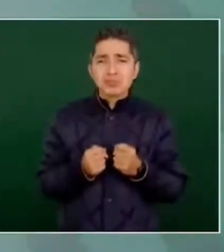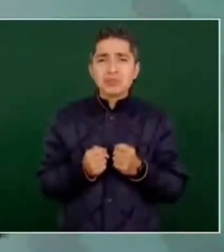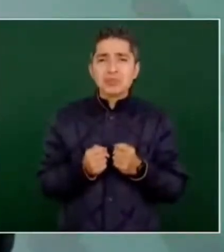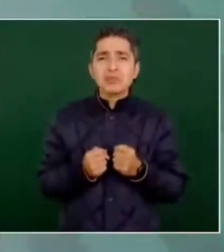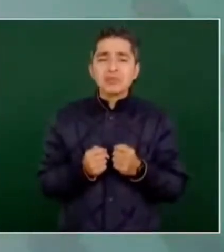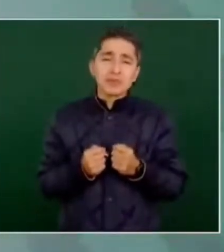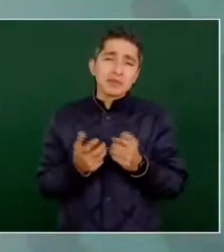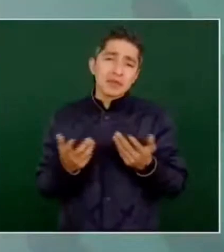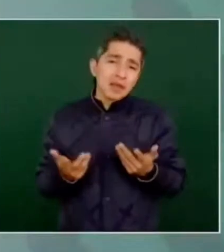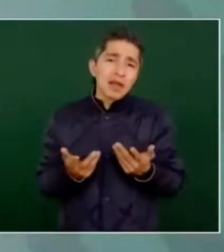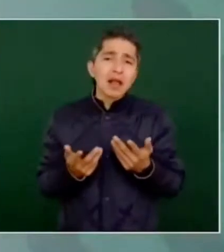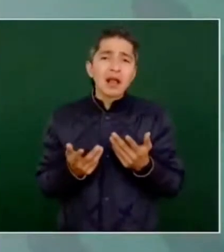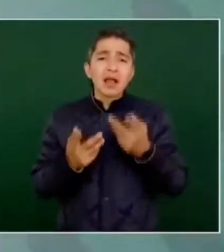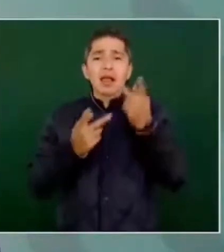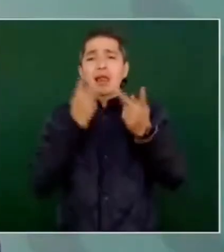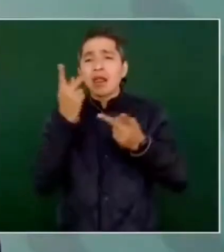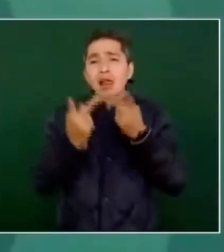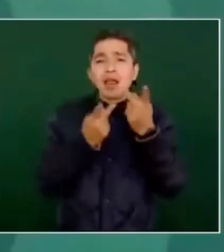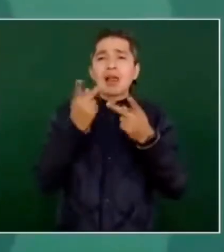declarando.